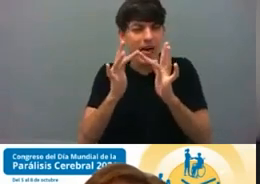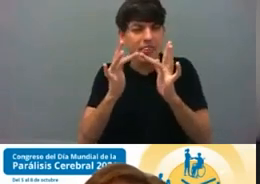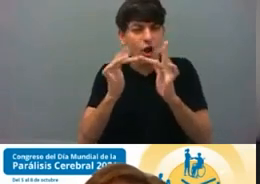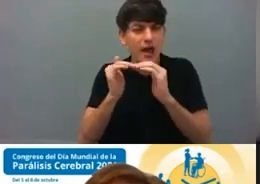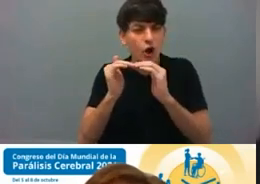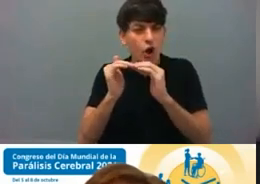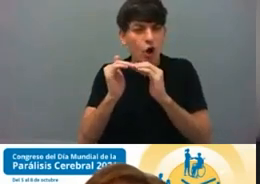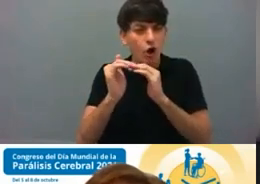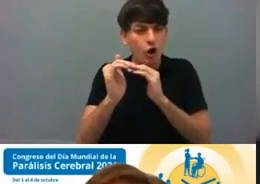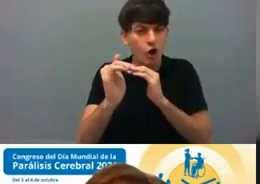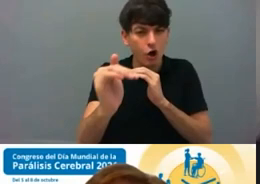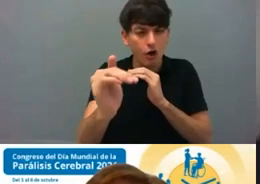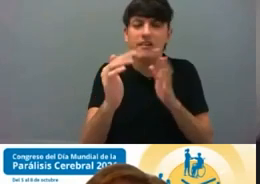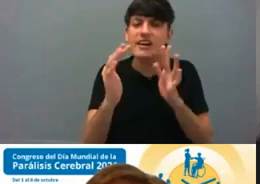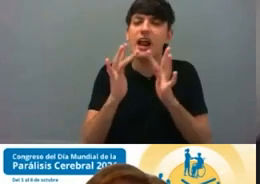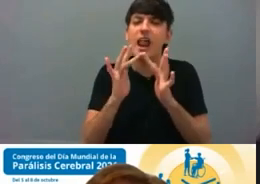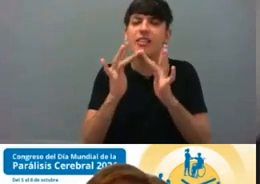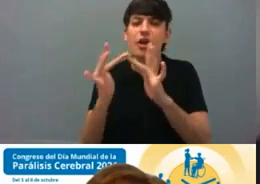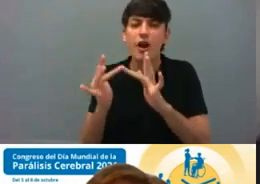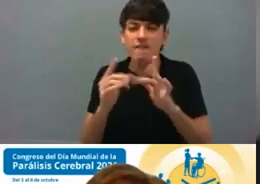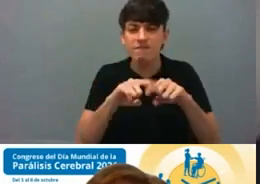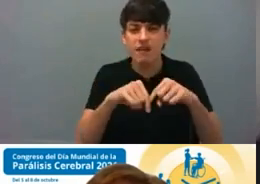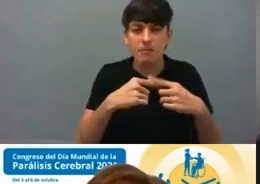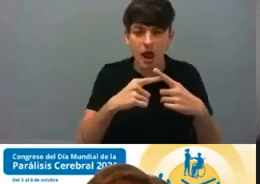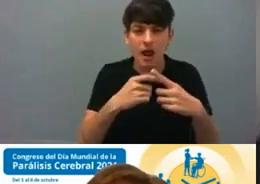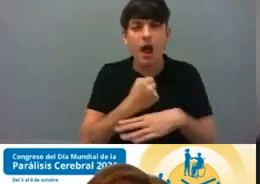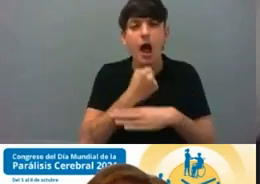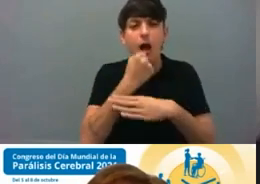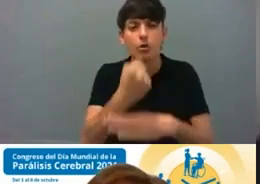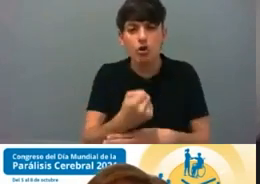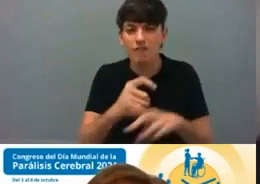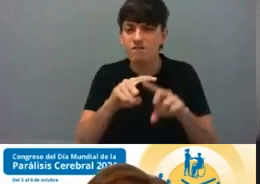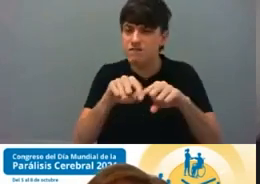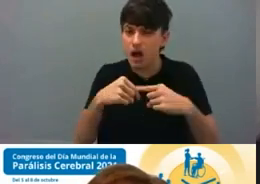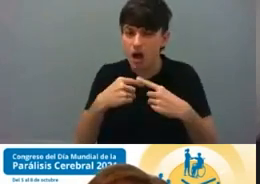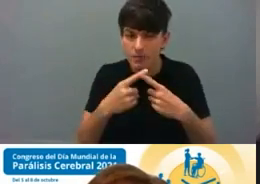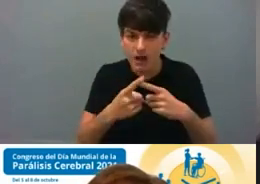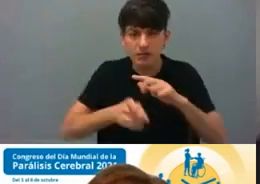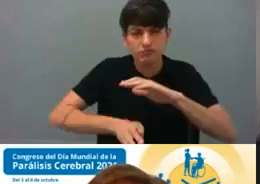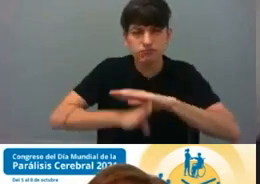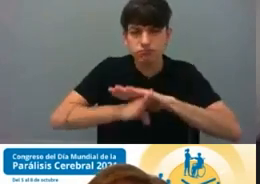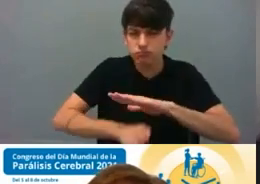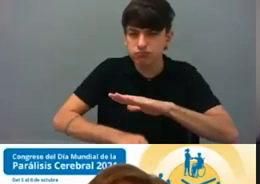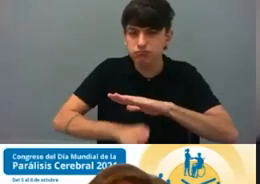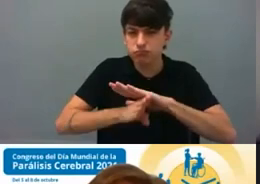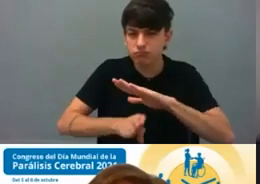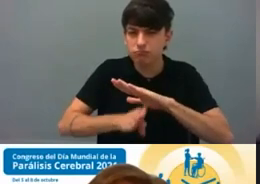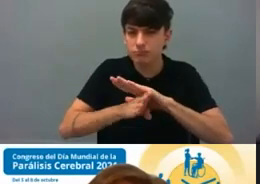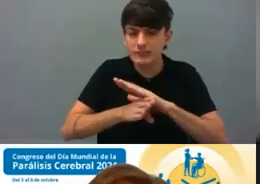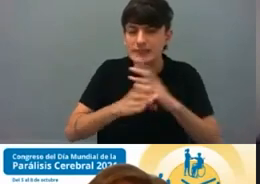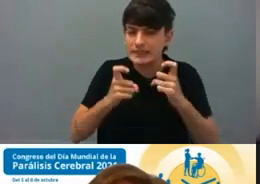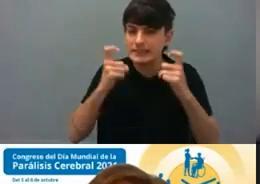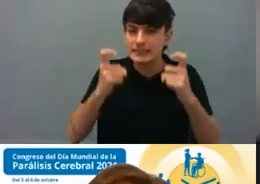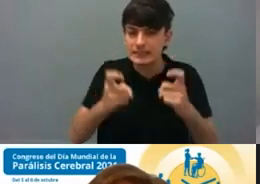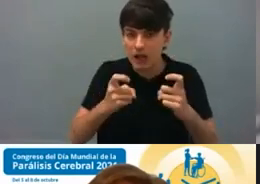de las relaciones familiares y de los apoyos familiares. Entonces, a veces, pues hemos tenido